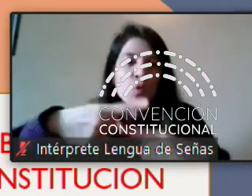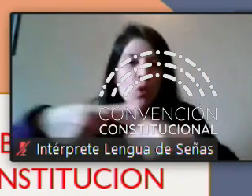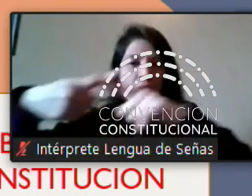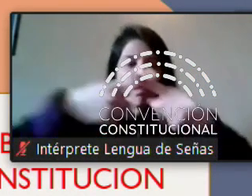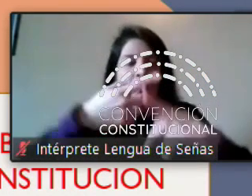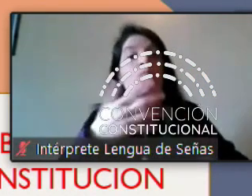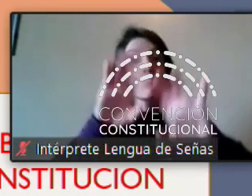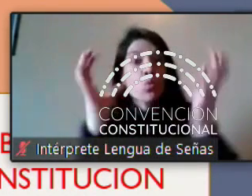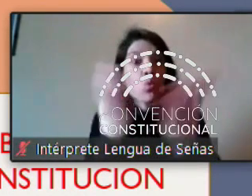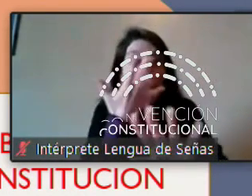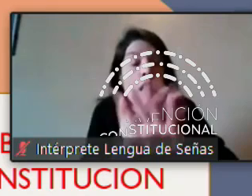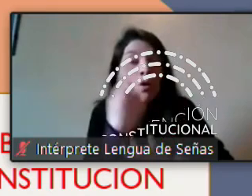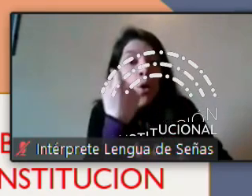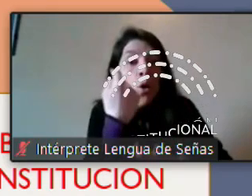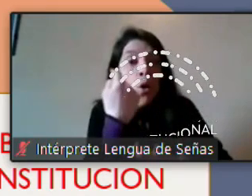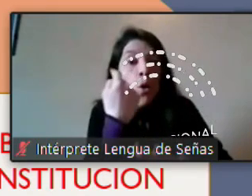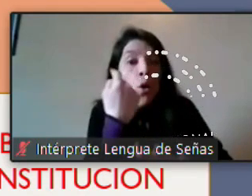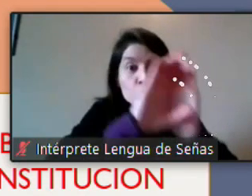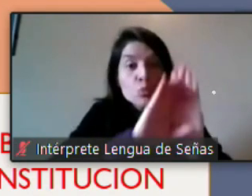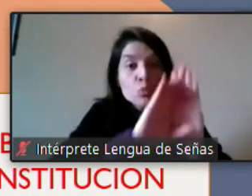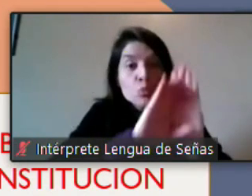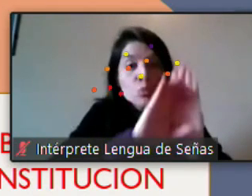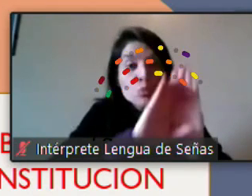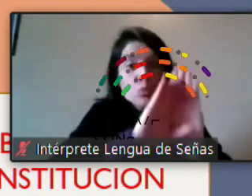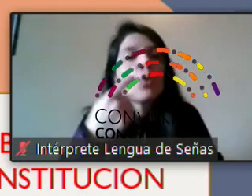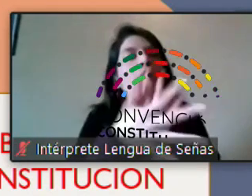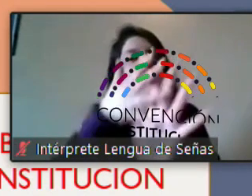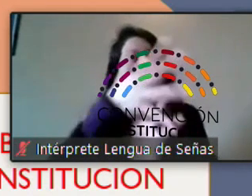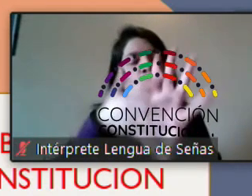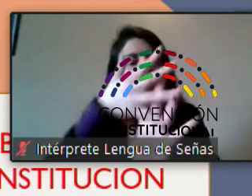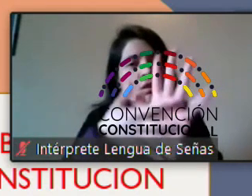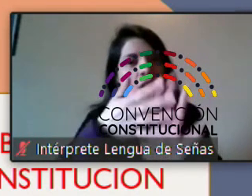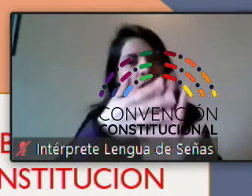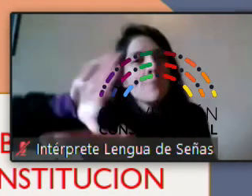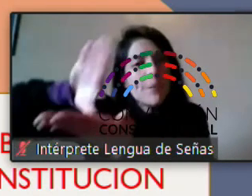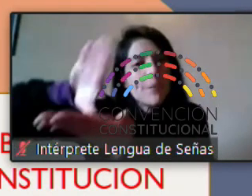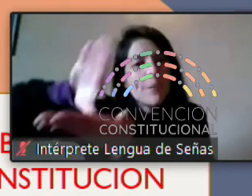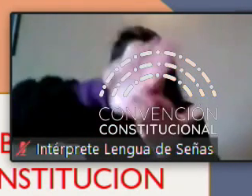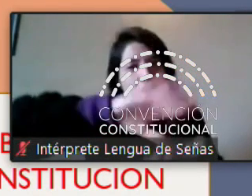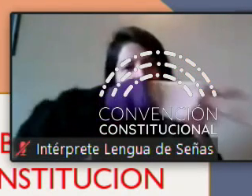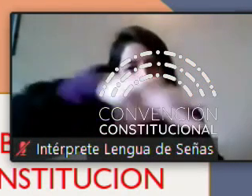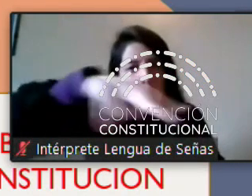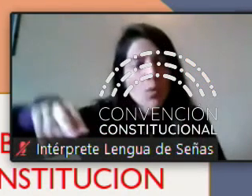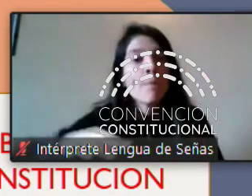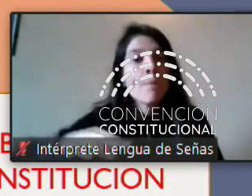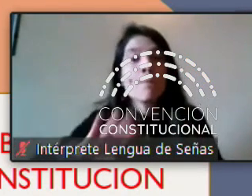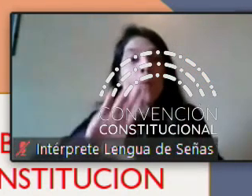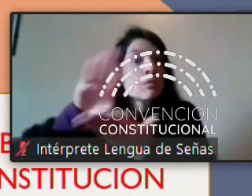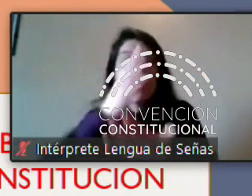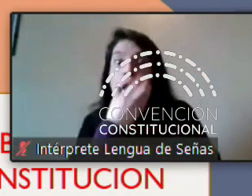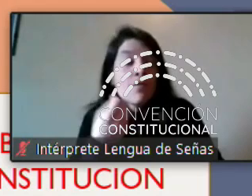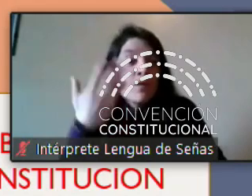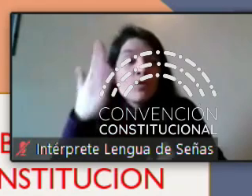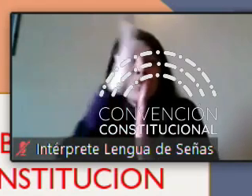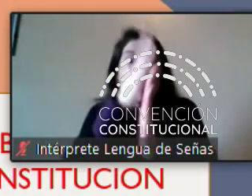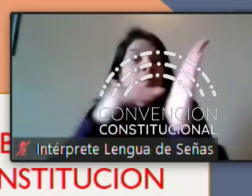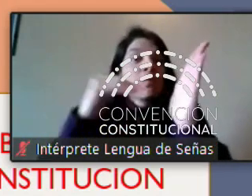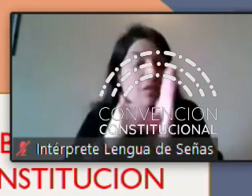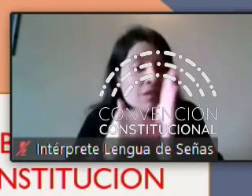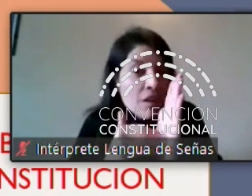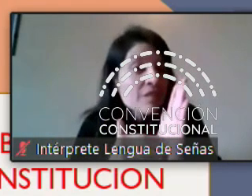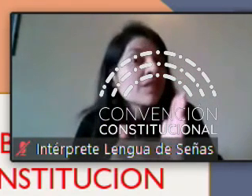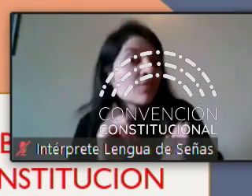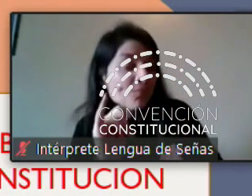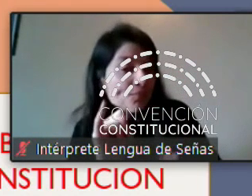11 constituciones que reconocen las lenguas de señas de sus países. Países maravillosos como Nueva Zelanda, ¿cierto?